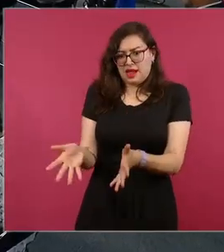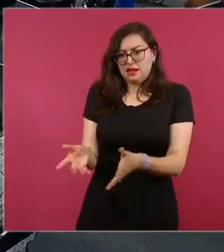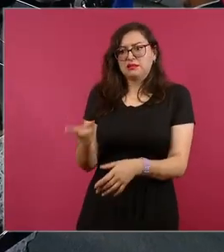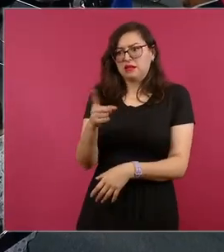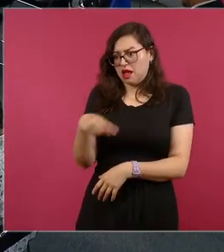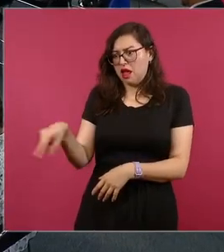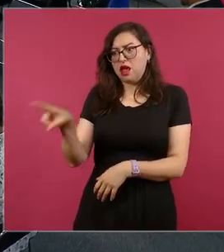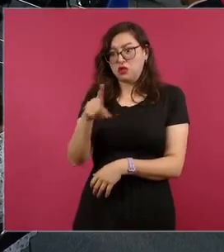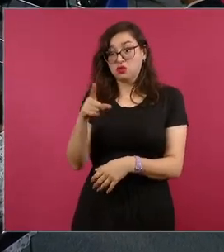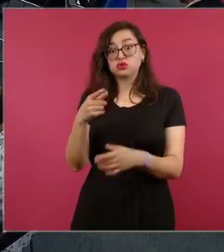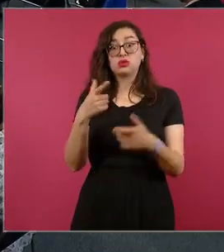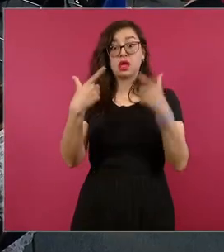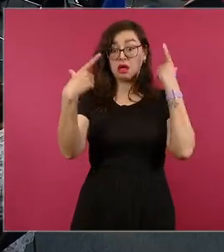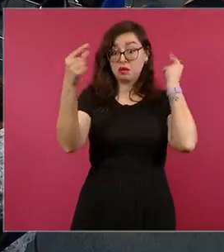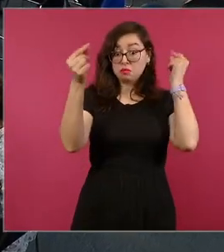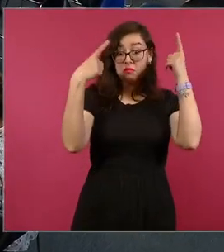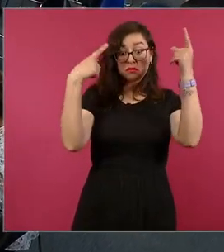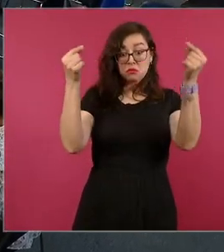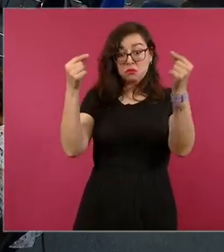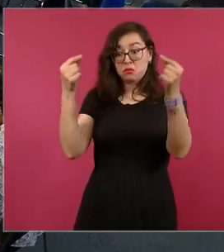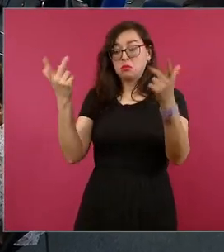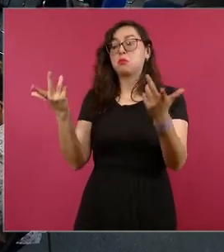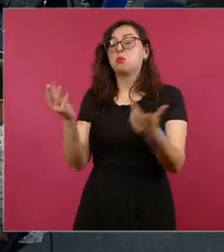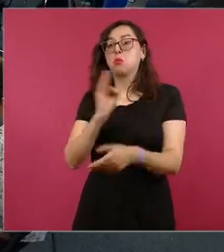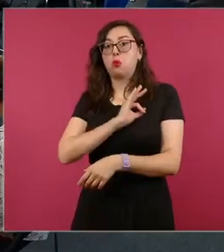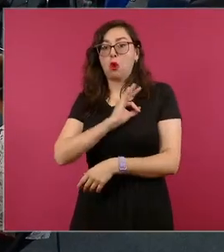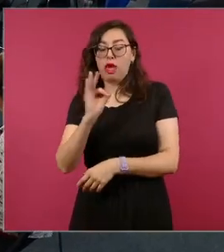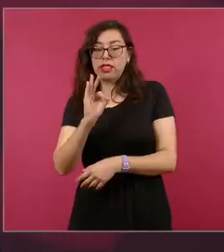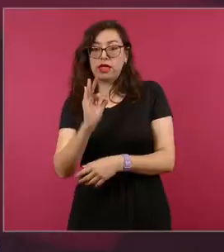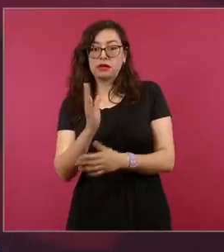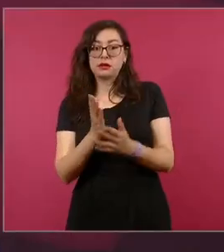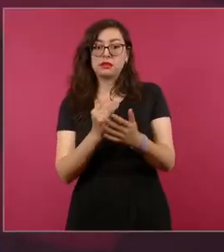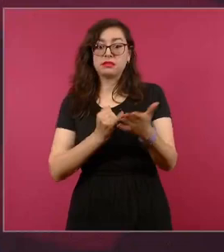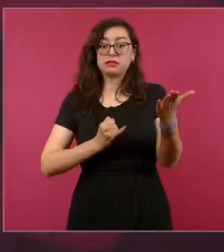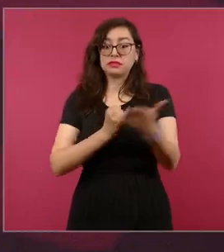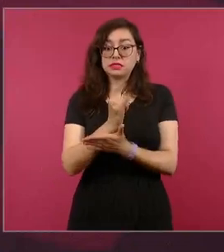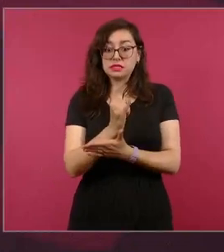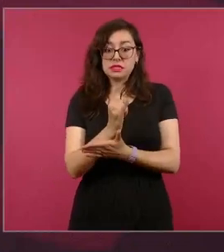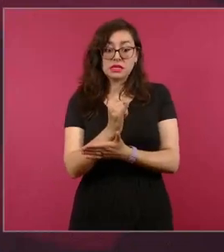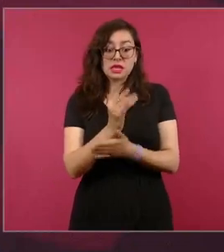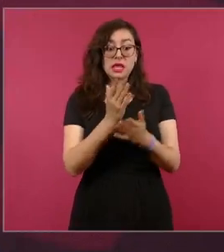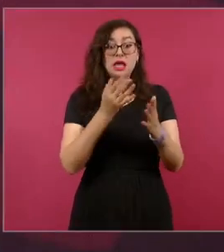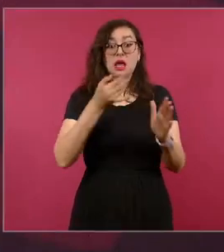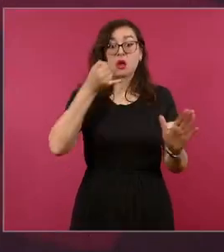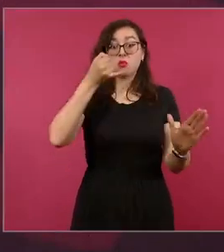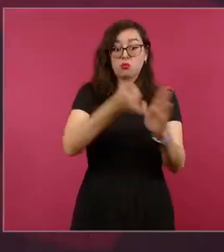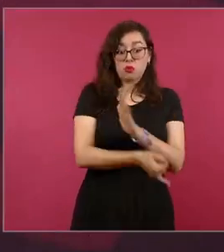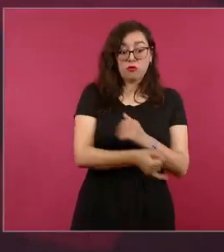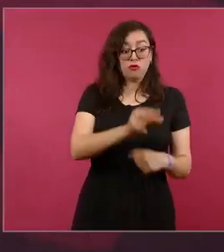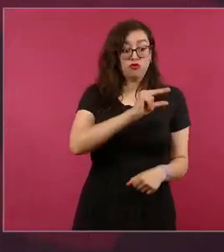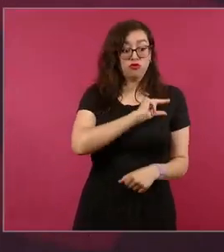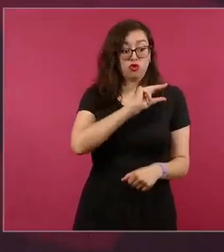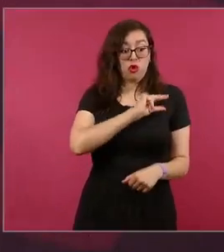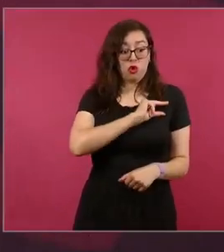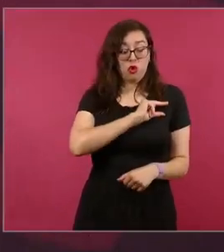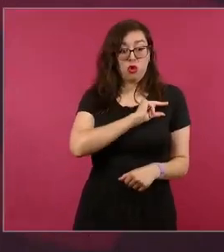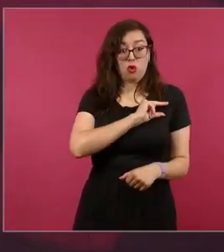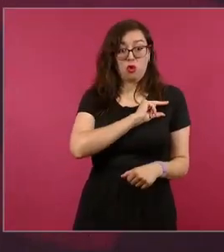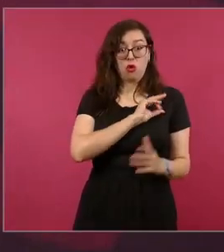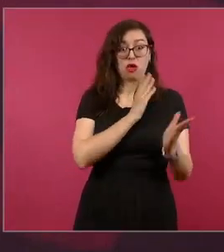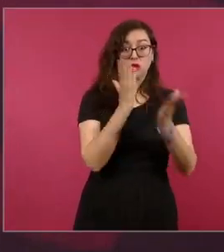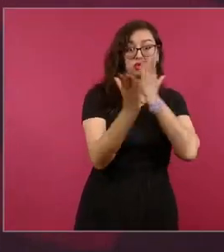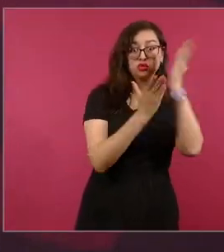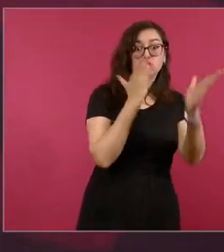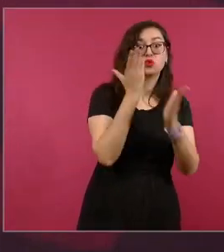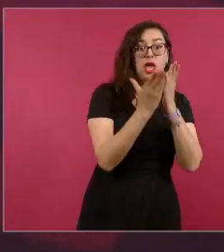la oportunidad de hacer especialidad, si así lo desean, pero ¿dónde van a trabajar? Pues lo acabamos de oír hoy con el maestro